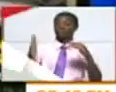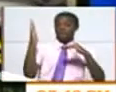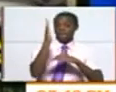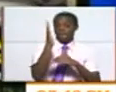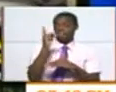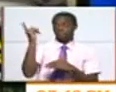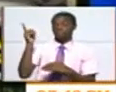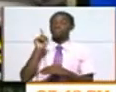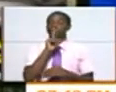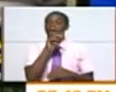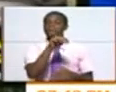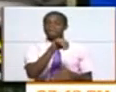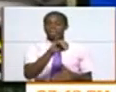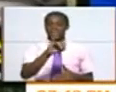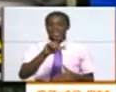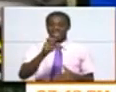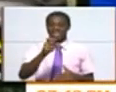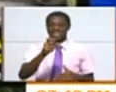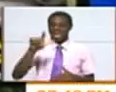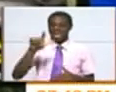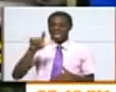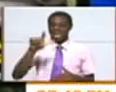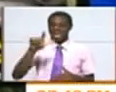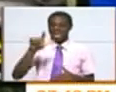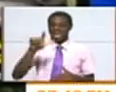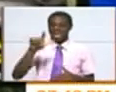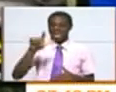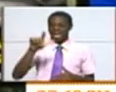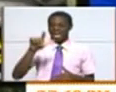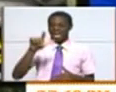Ángel Colmenares Milano, de 36 años de edad, perdió